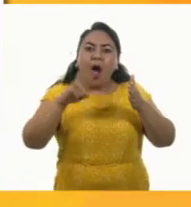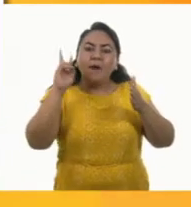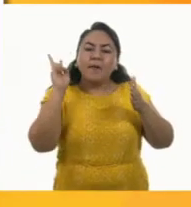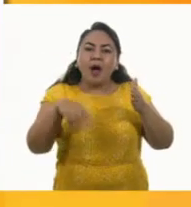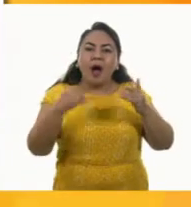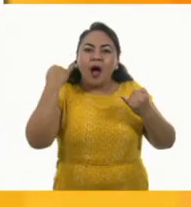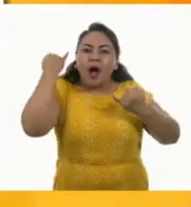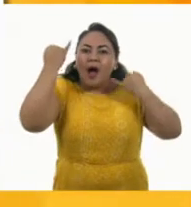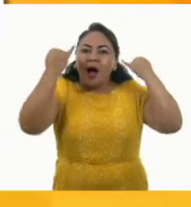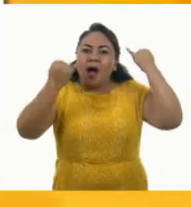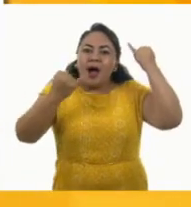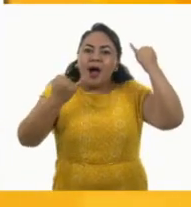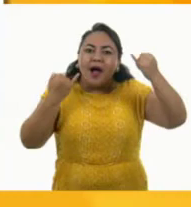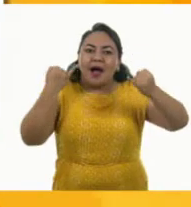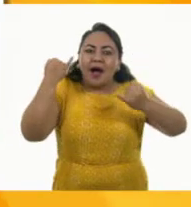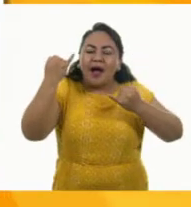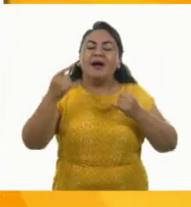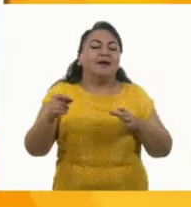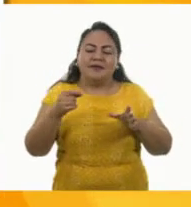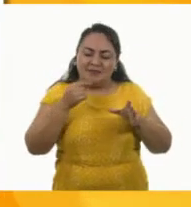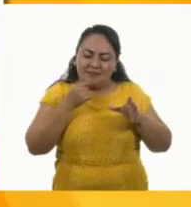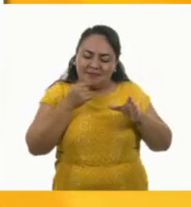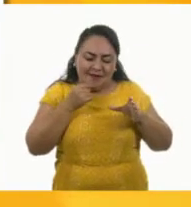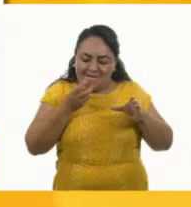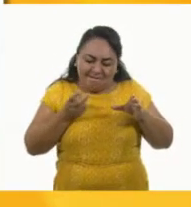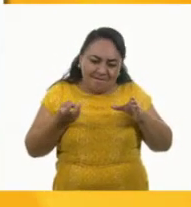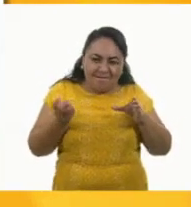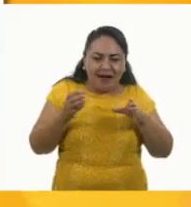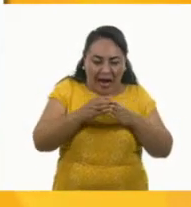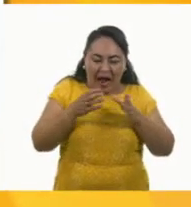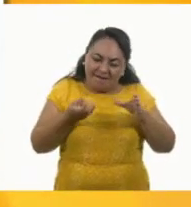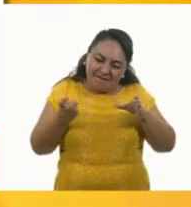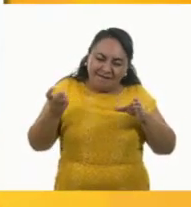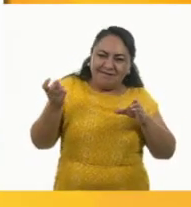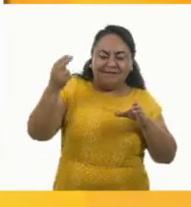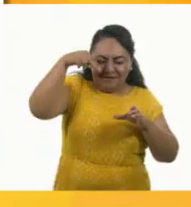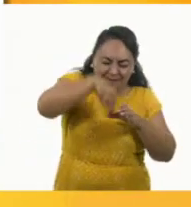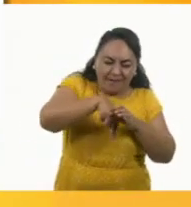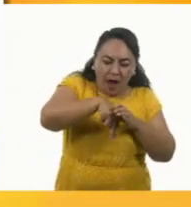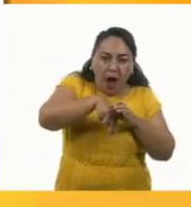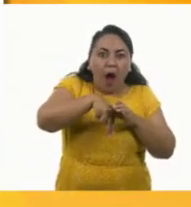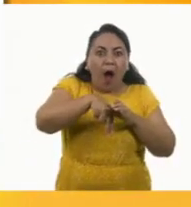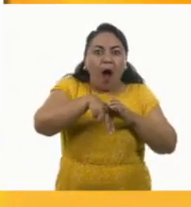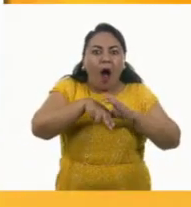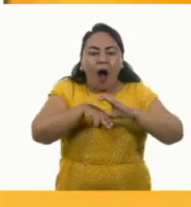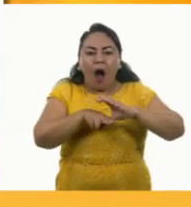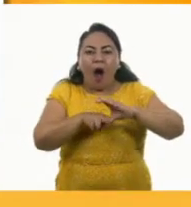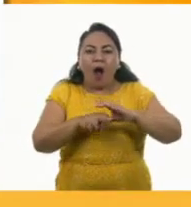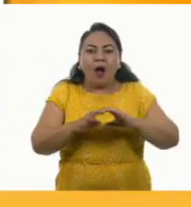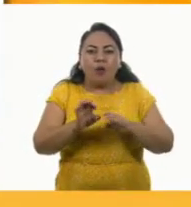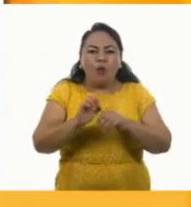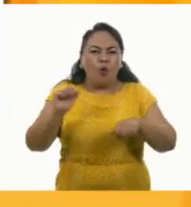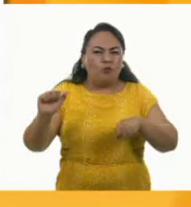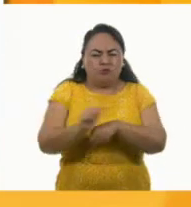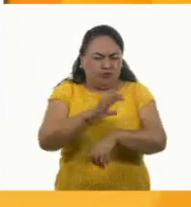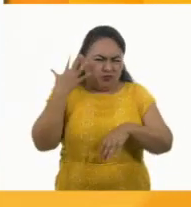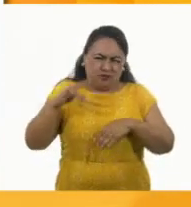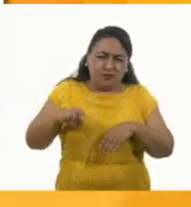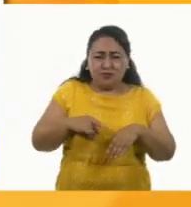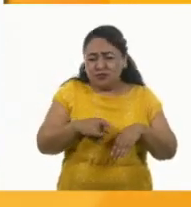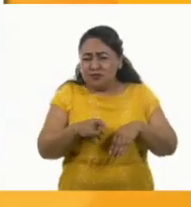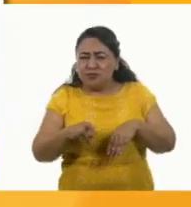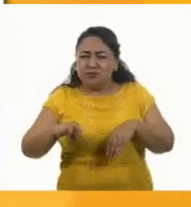aventuras. Se metió en la caja y esta se convirtió en un coche todoterreno que lo llevó por